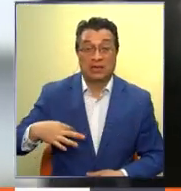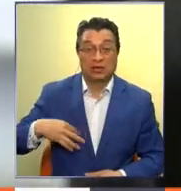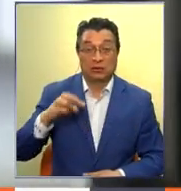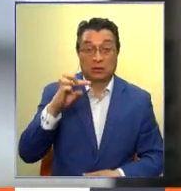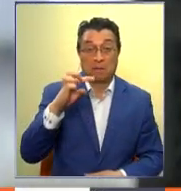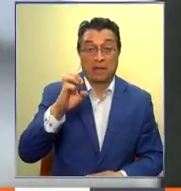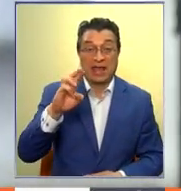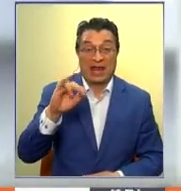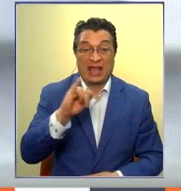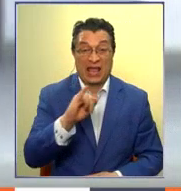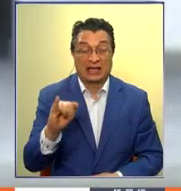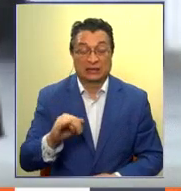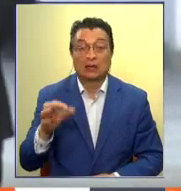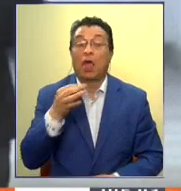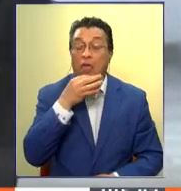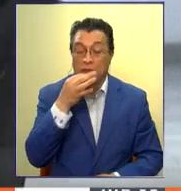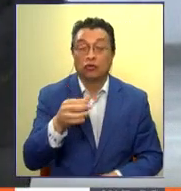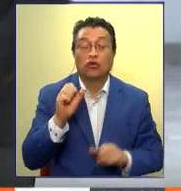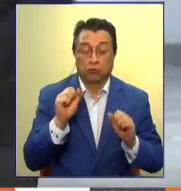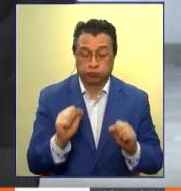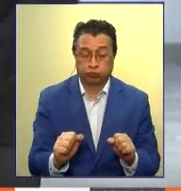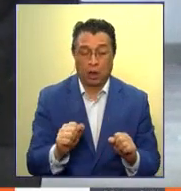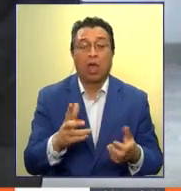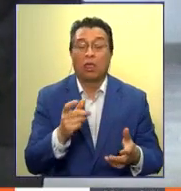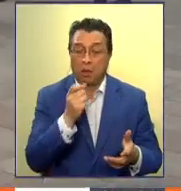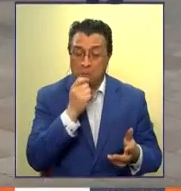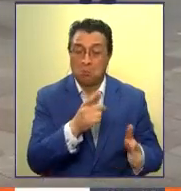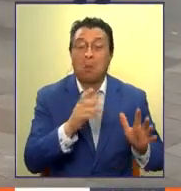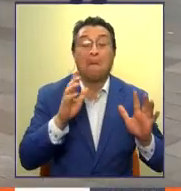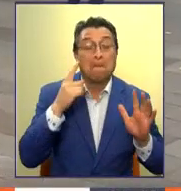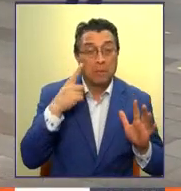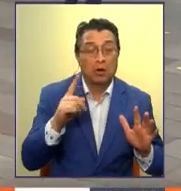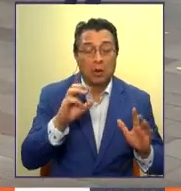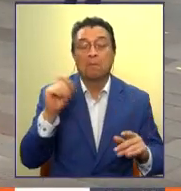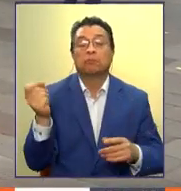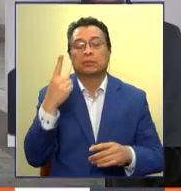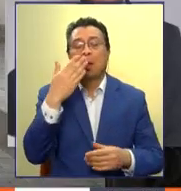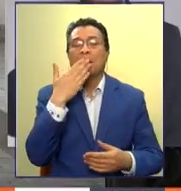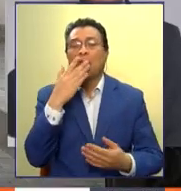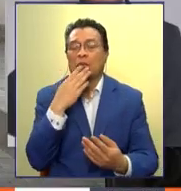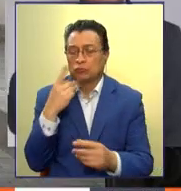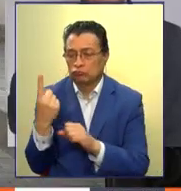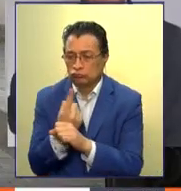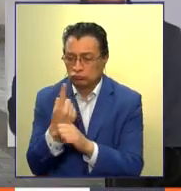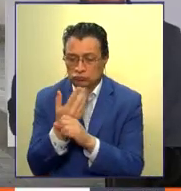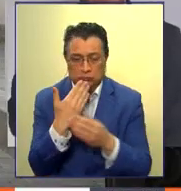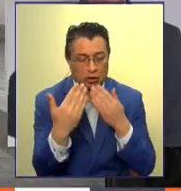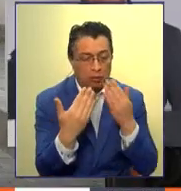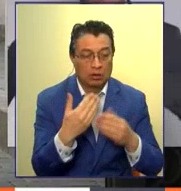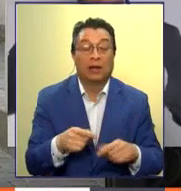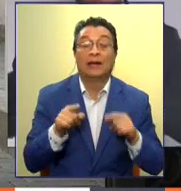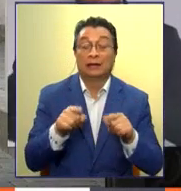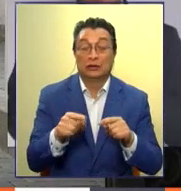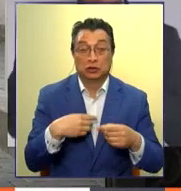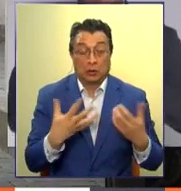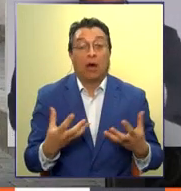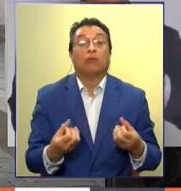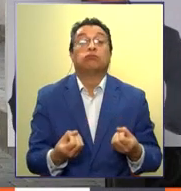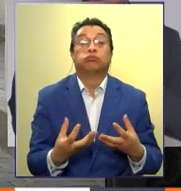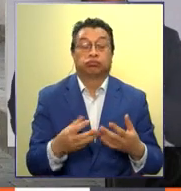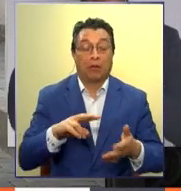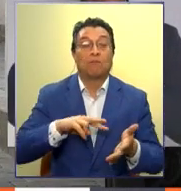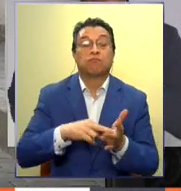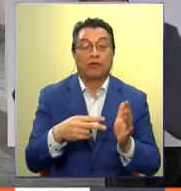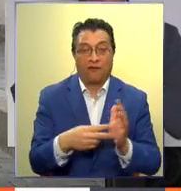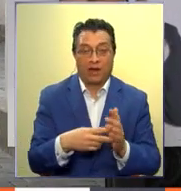que la alternativa siempre estuvo sobre la mesa, pero que prevaleció el diálogo. Esto hubiera generado problemas de